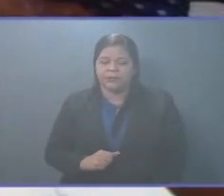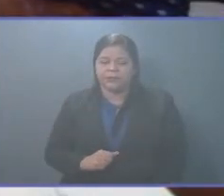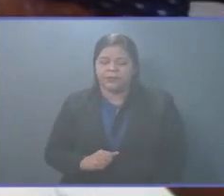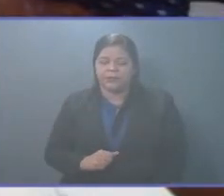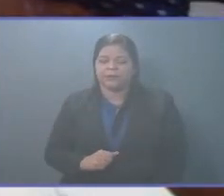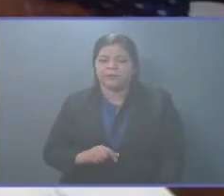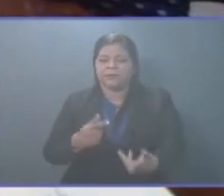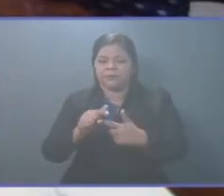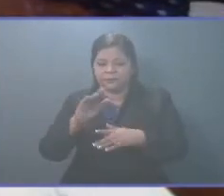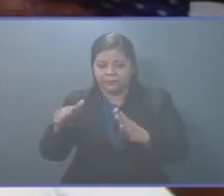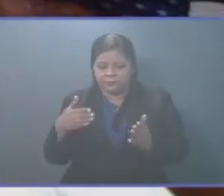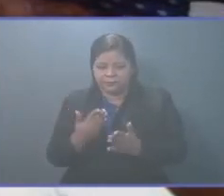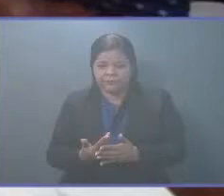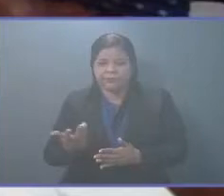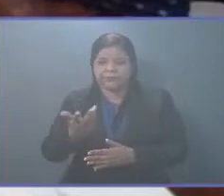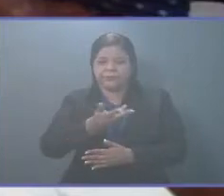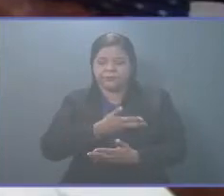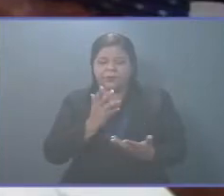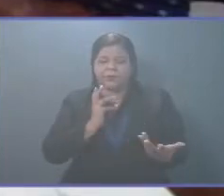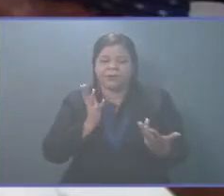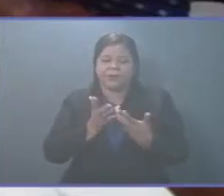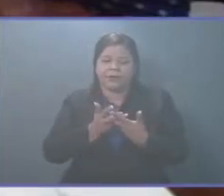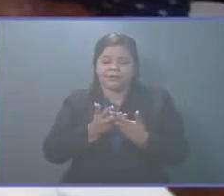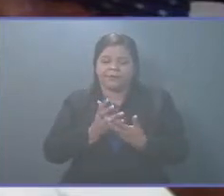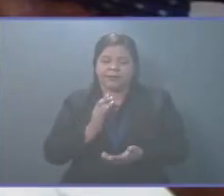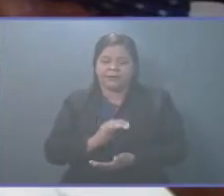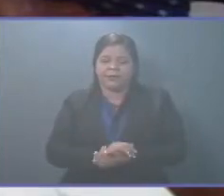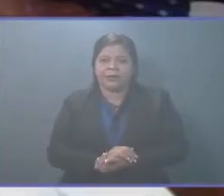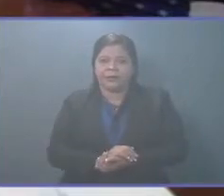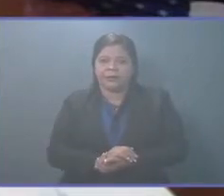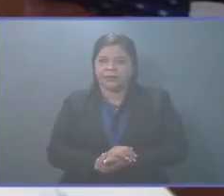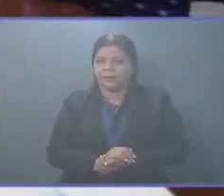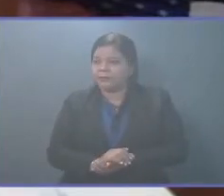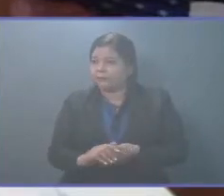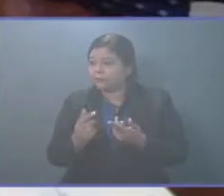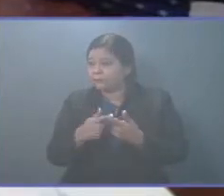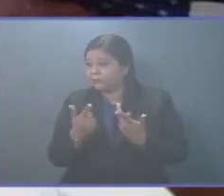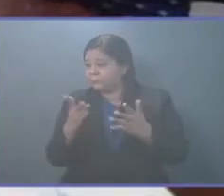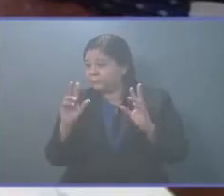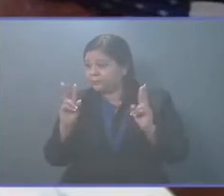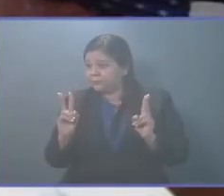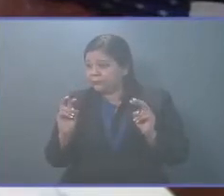se haga hincapié en la parte empresarial.